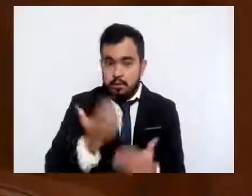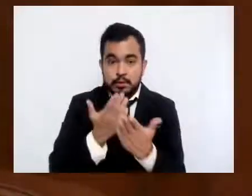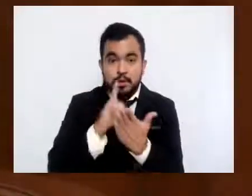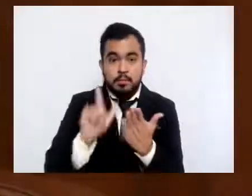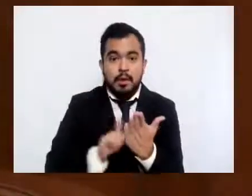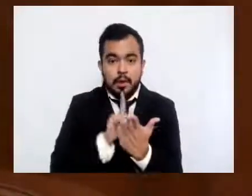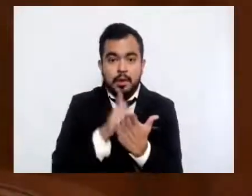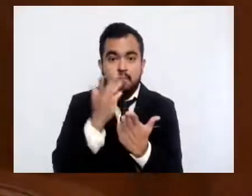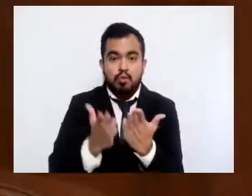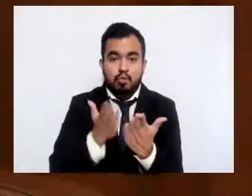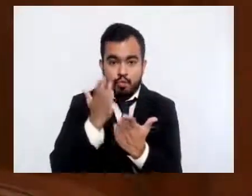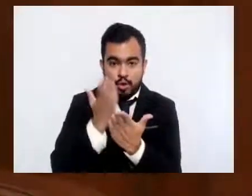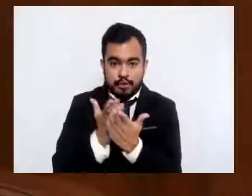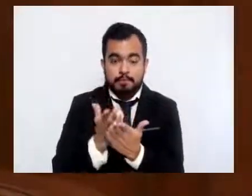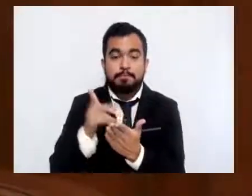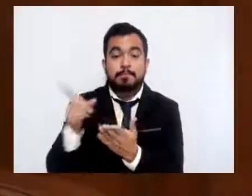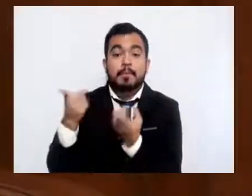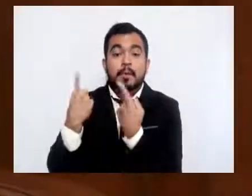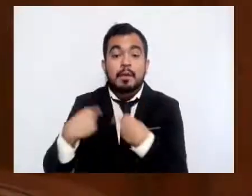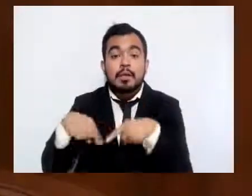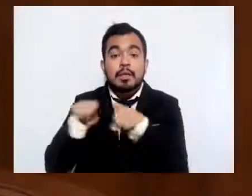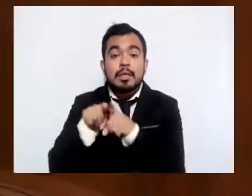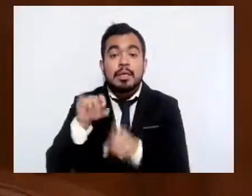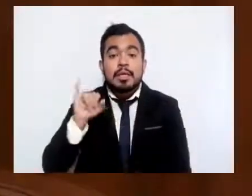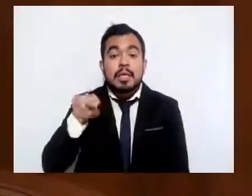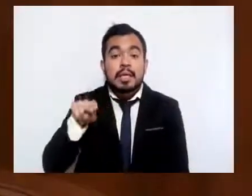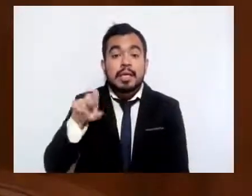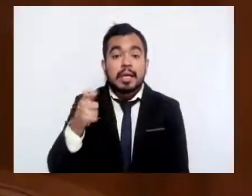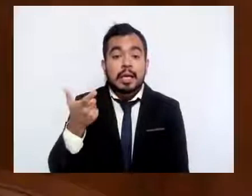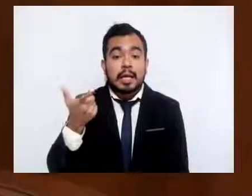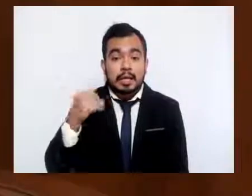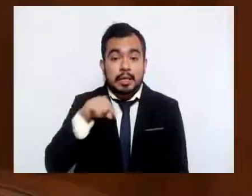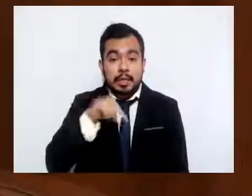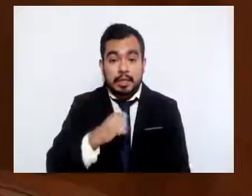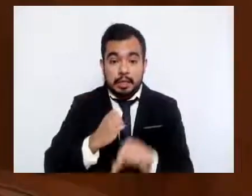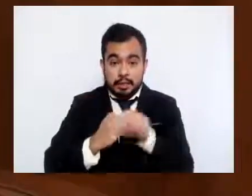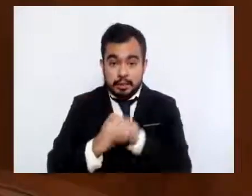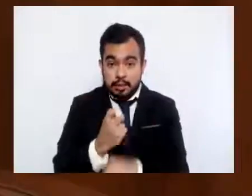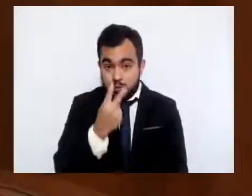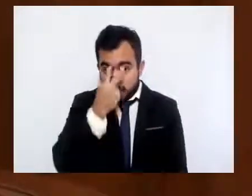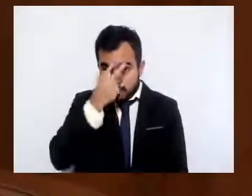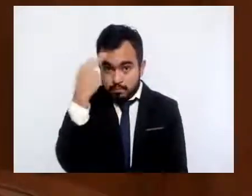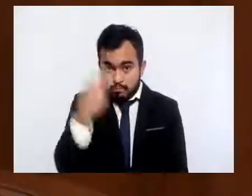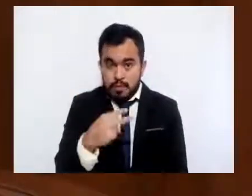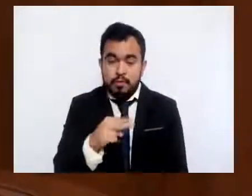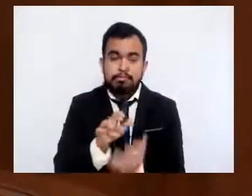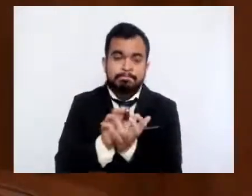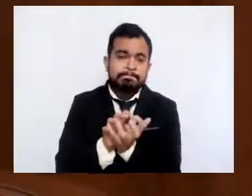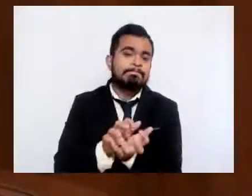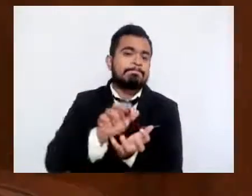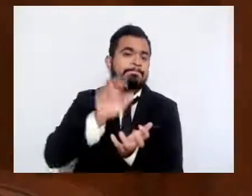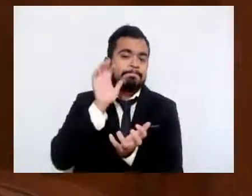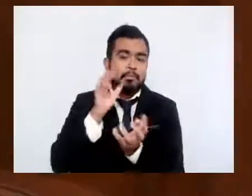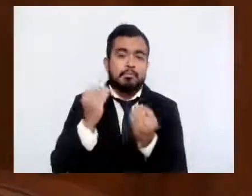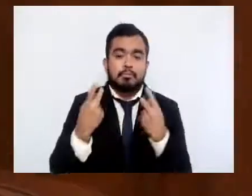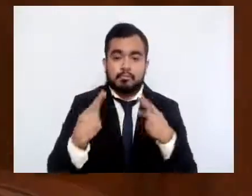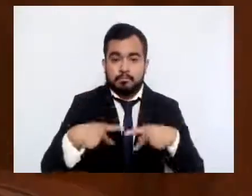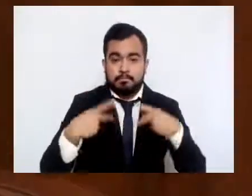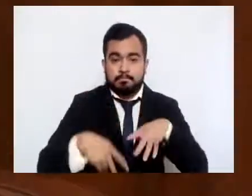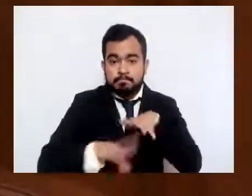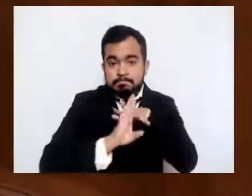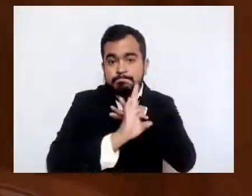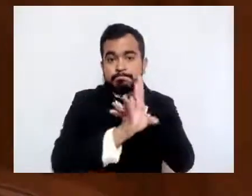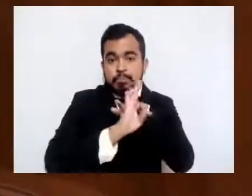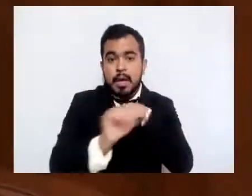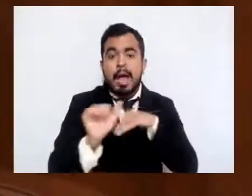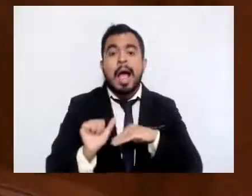el Estado de México se encuentra entre los estados con mayor intensidad migratoria a Estados Unidos de Norteamérica. Se